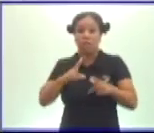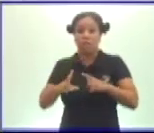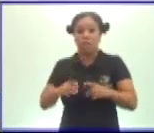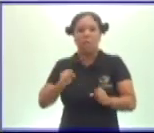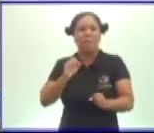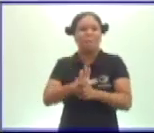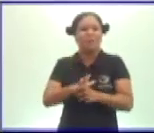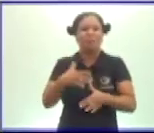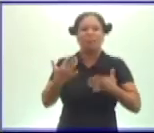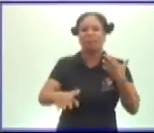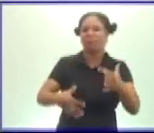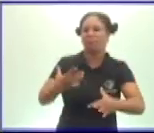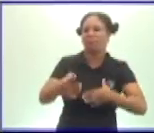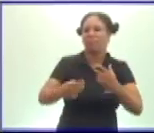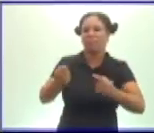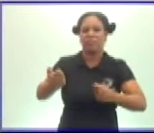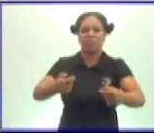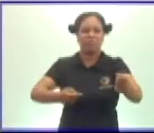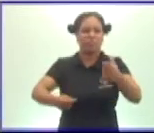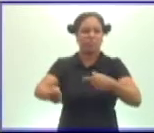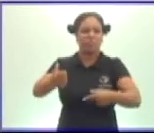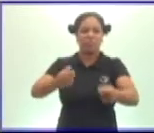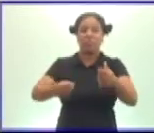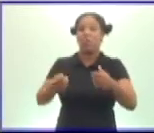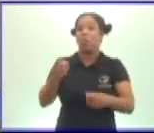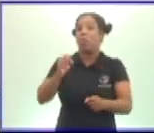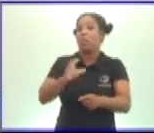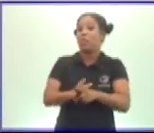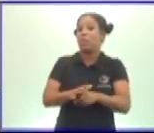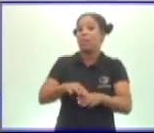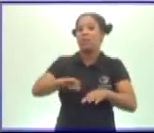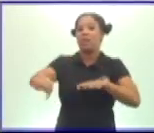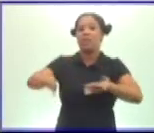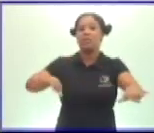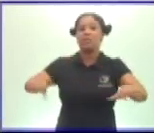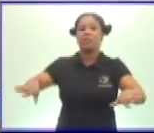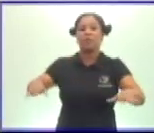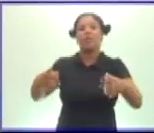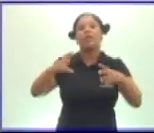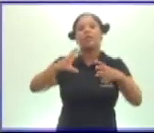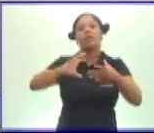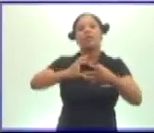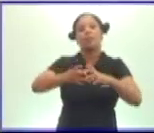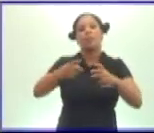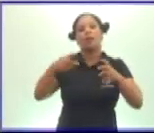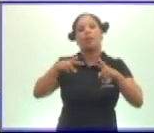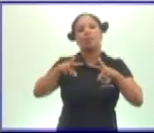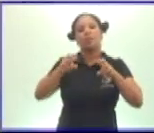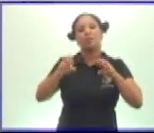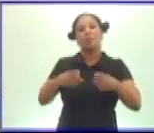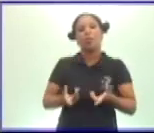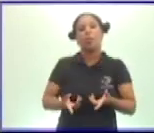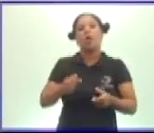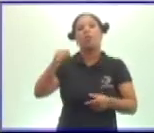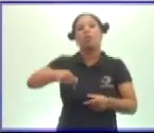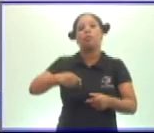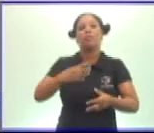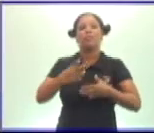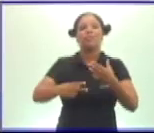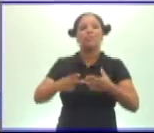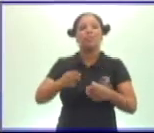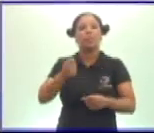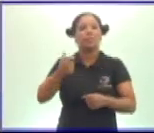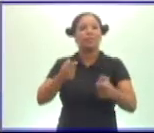todo este proceso donde se empiezan a separar las partículas del soluto, las partículas